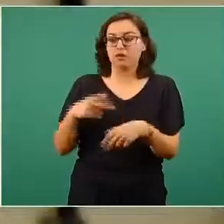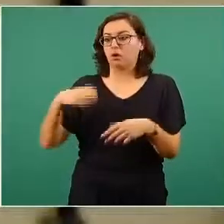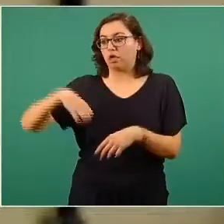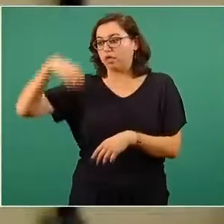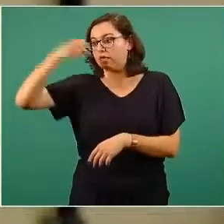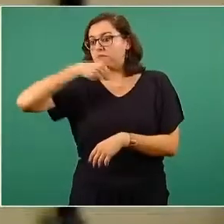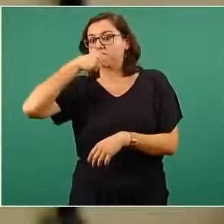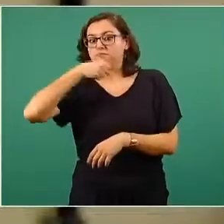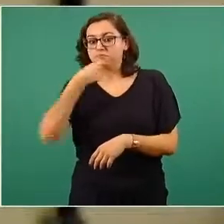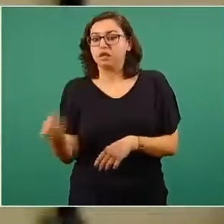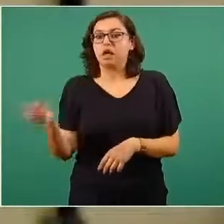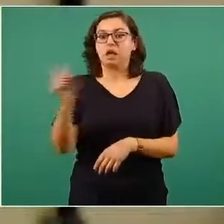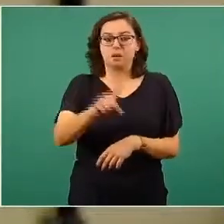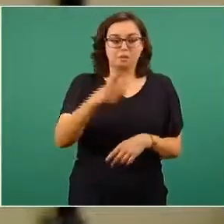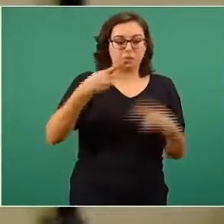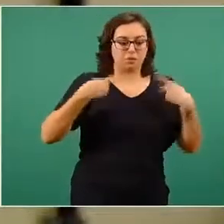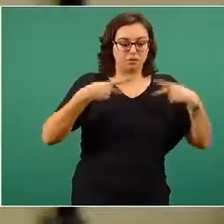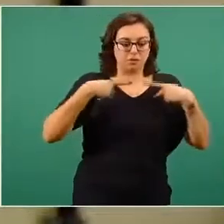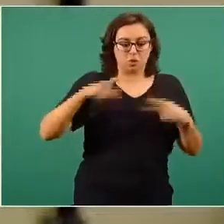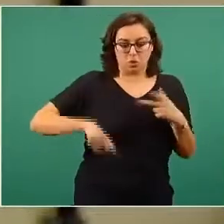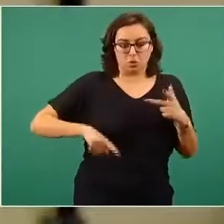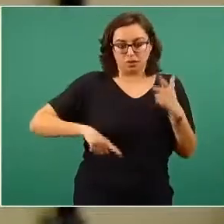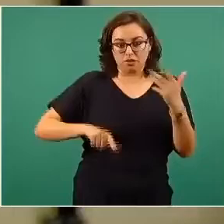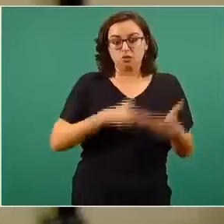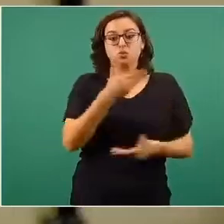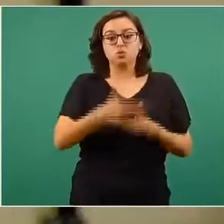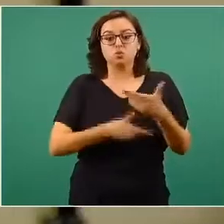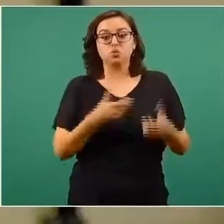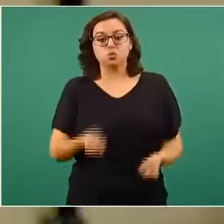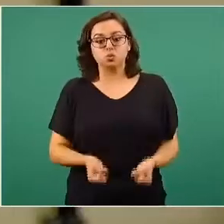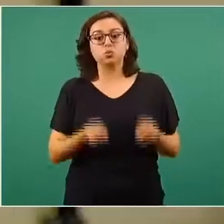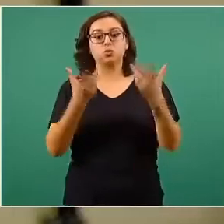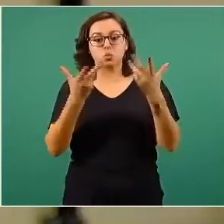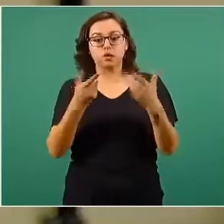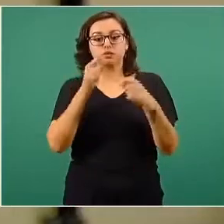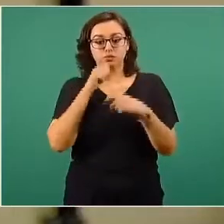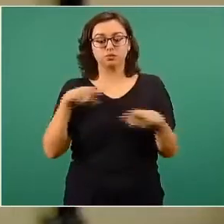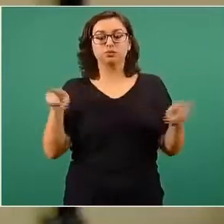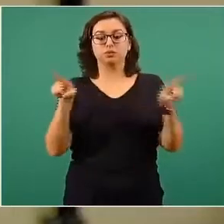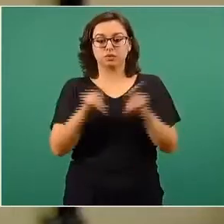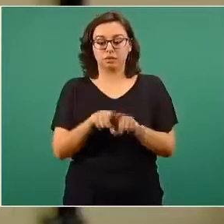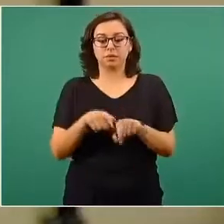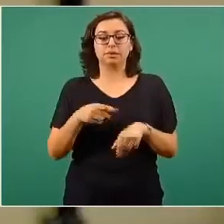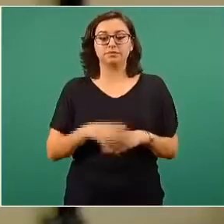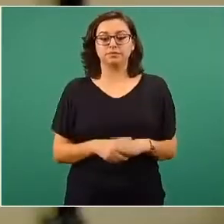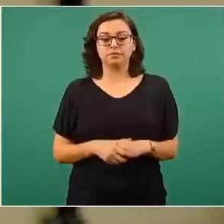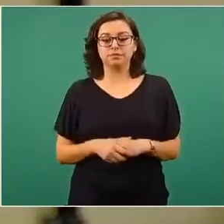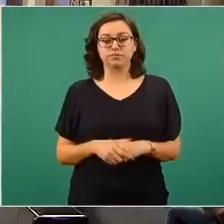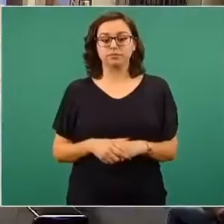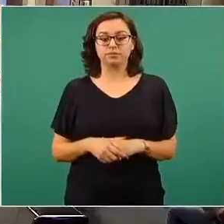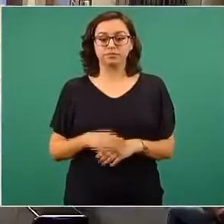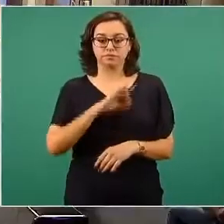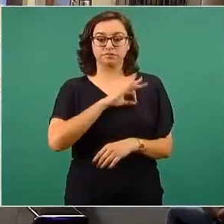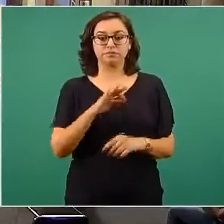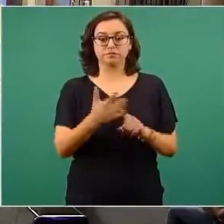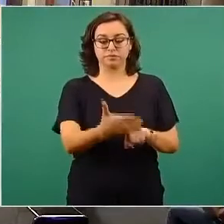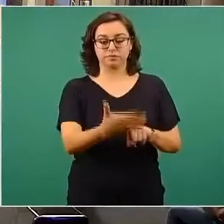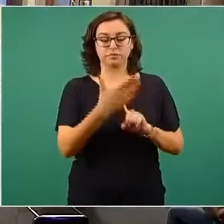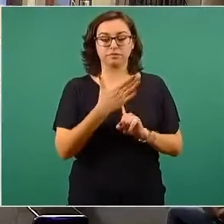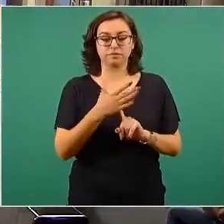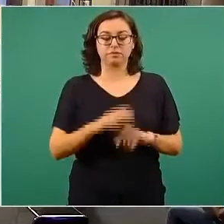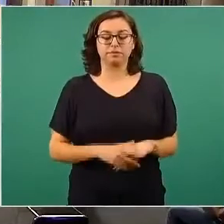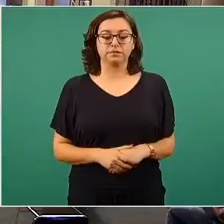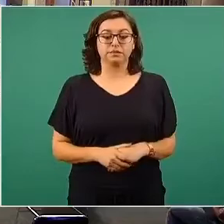nos señalaran cuánto personal de servidores de la nación están siendo ya inoculados. Y también preguntarle si ya